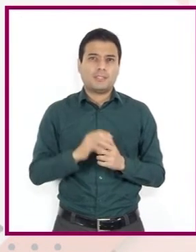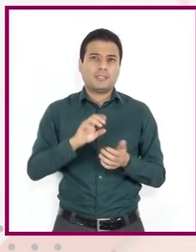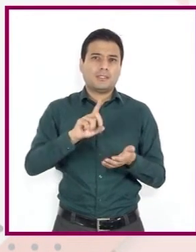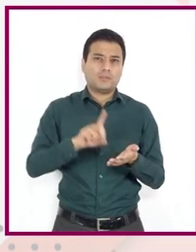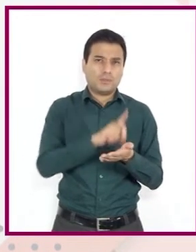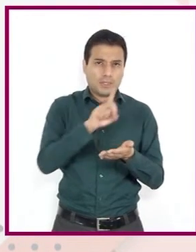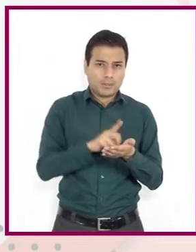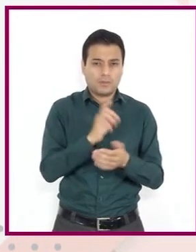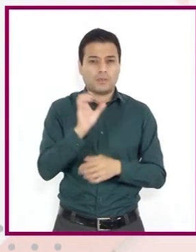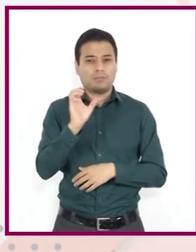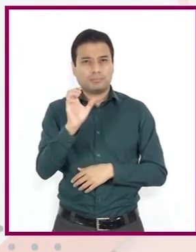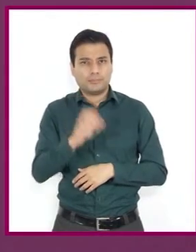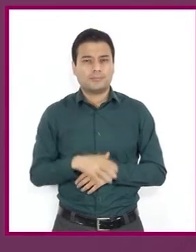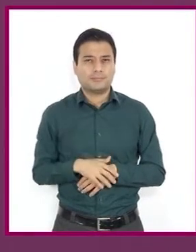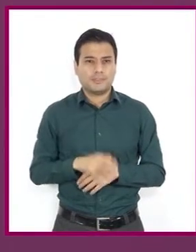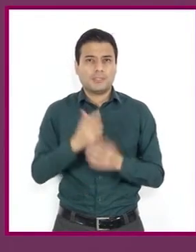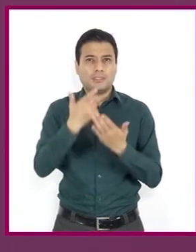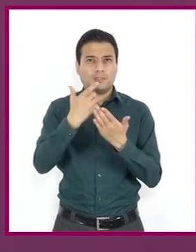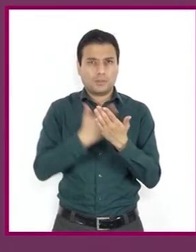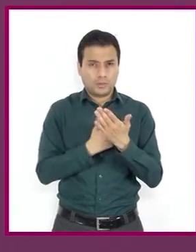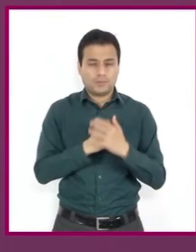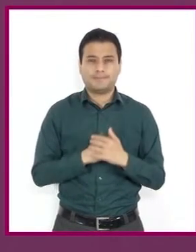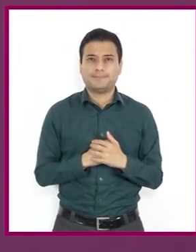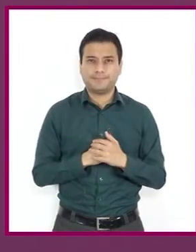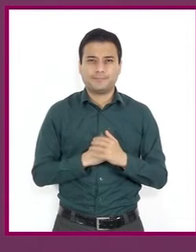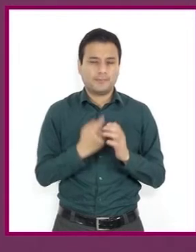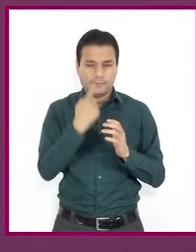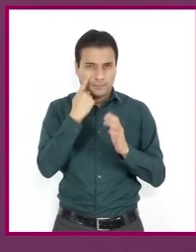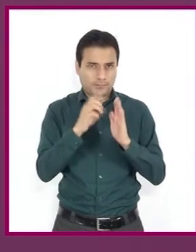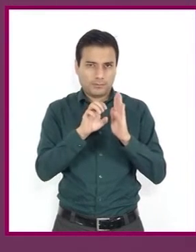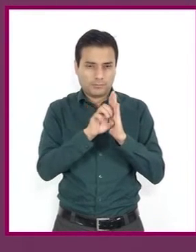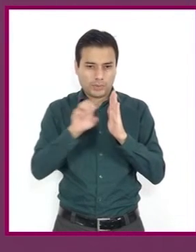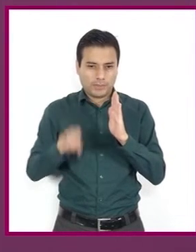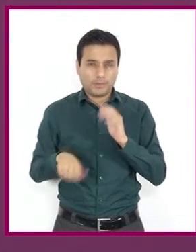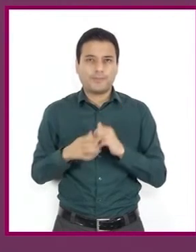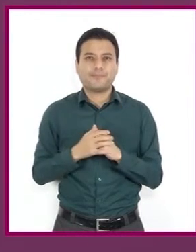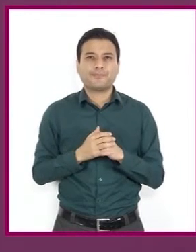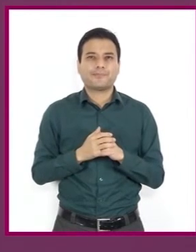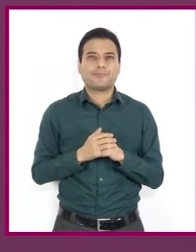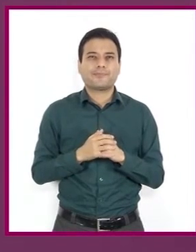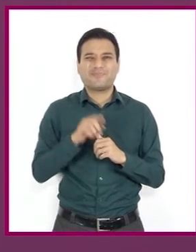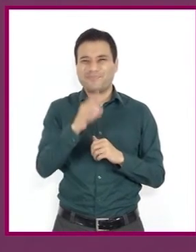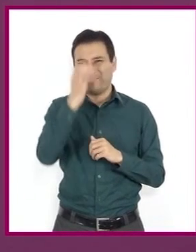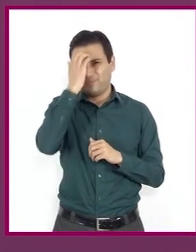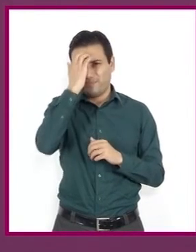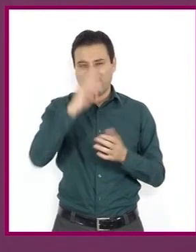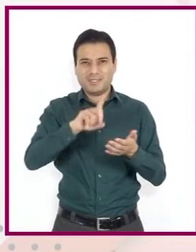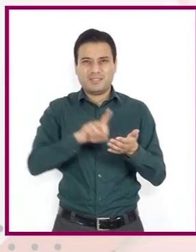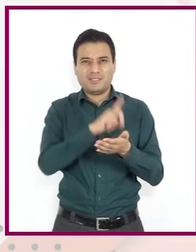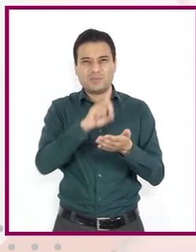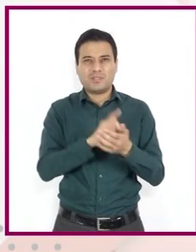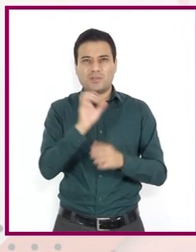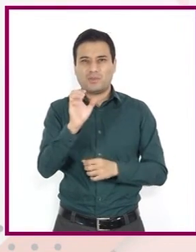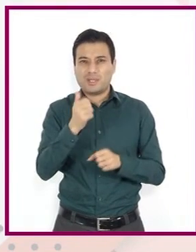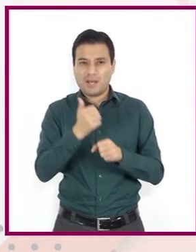directorios, catálogos. Por ejemplo, si tomamos uno de los tomos de la Enciclopedia de la Abuela.